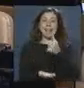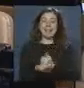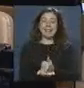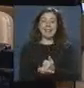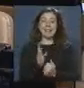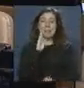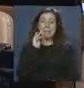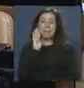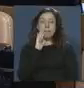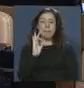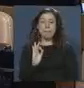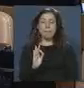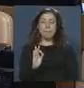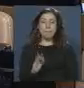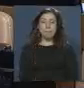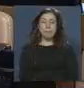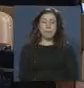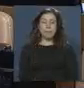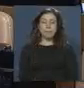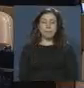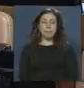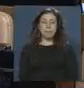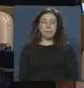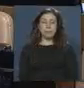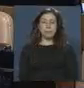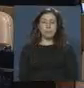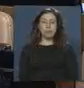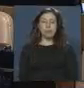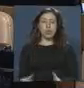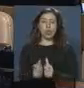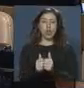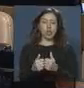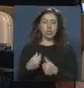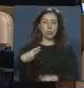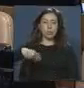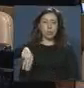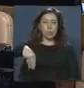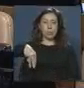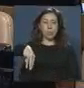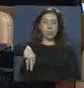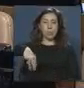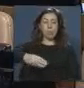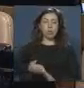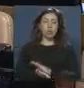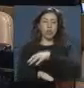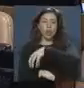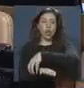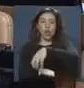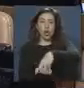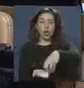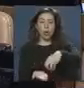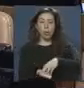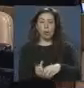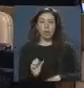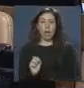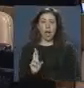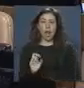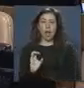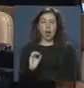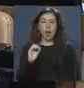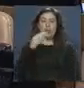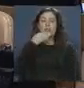región del Biobío y a los consejos municipales de todas las comunas de la provincia de Arauco y de la comuna de